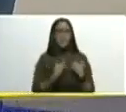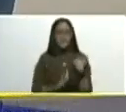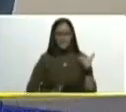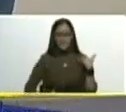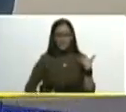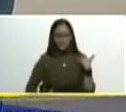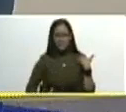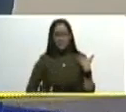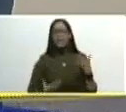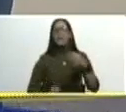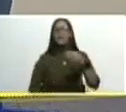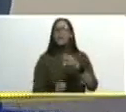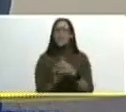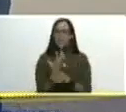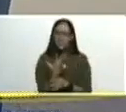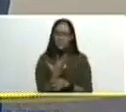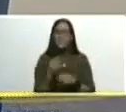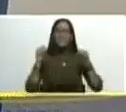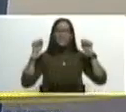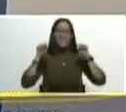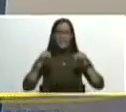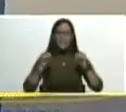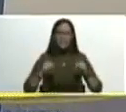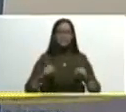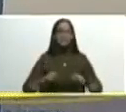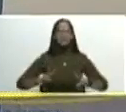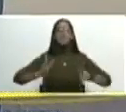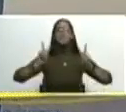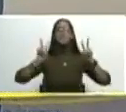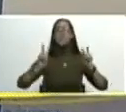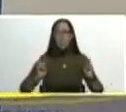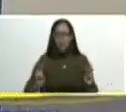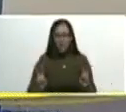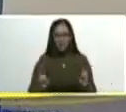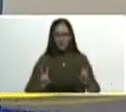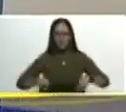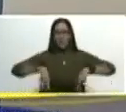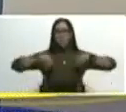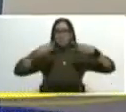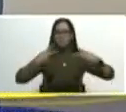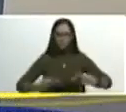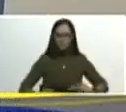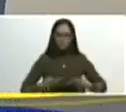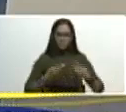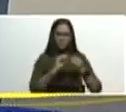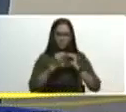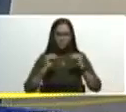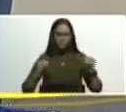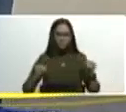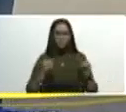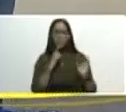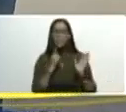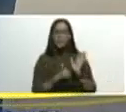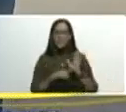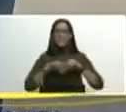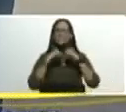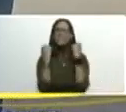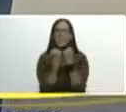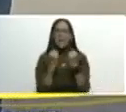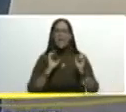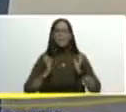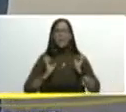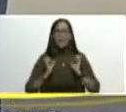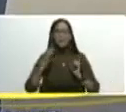la inauguración de esta moderna y rehabilitada en su totalidad sala de